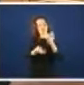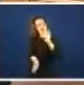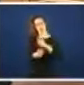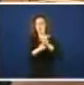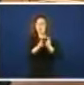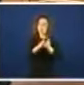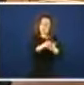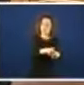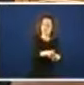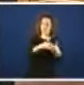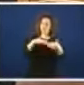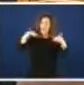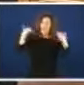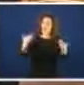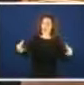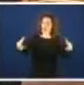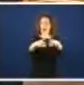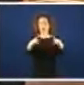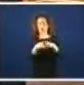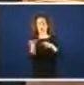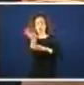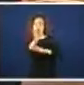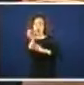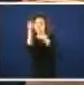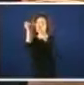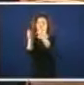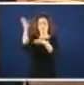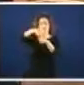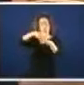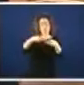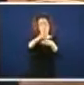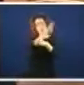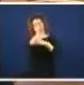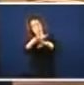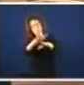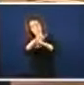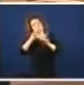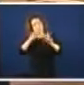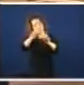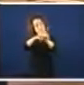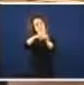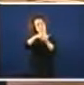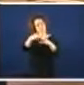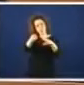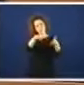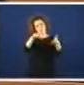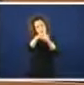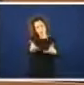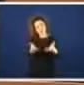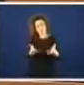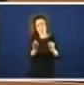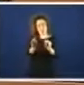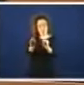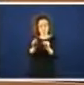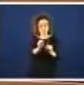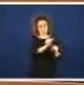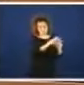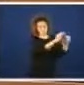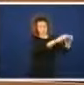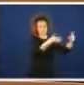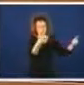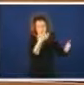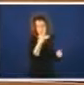militante Ou cargo do Partido Popular que use a política para lucrarse Frases moi bonitas